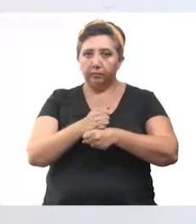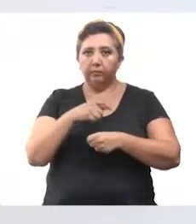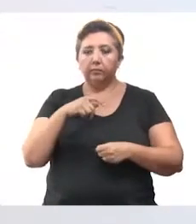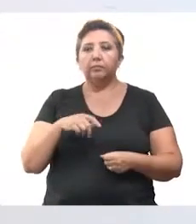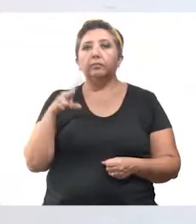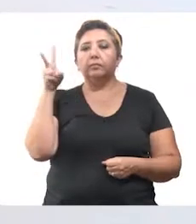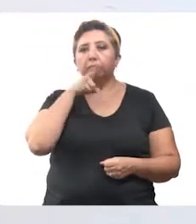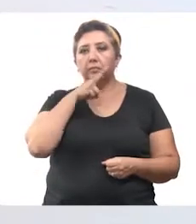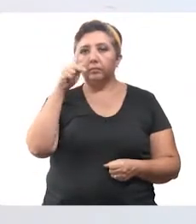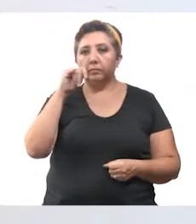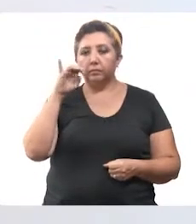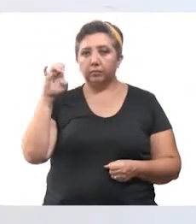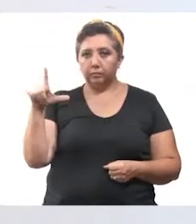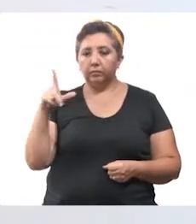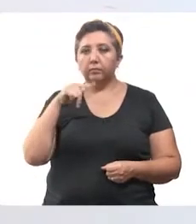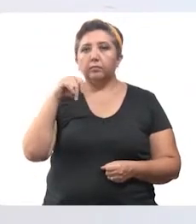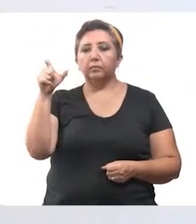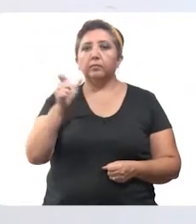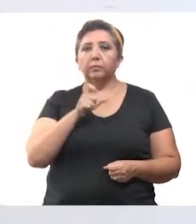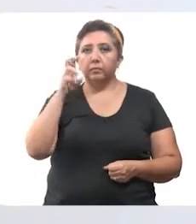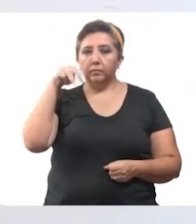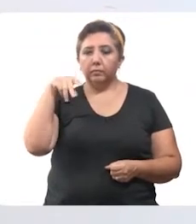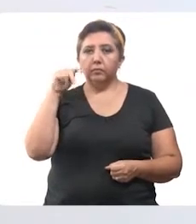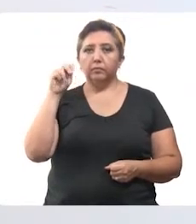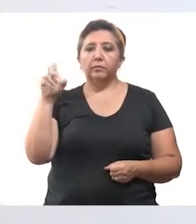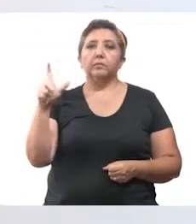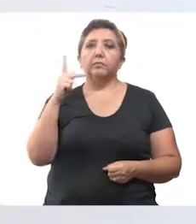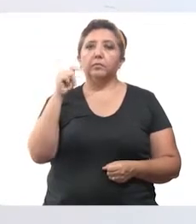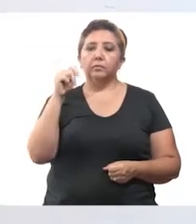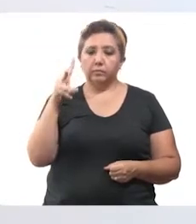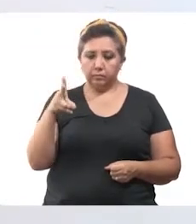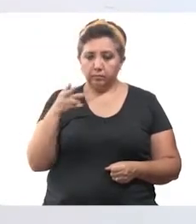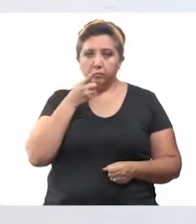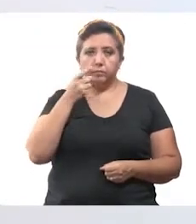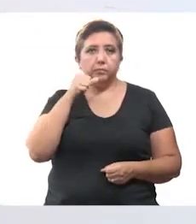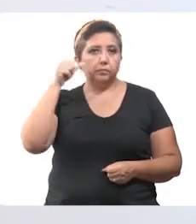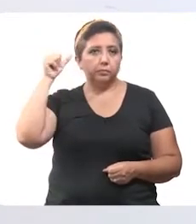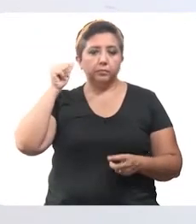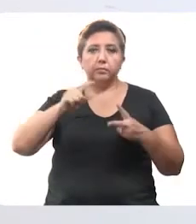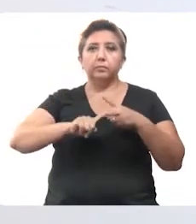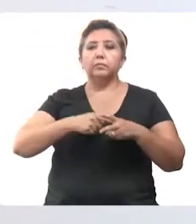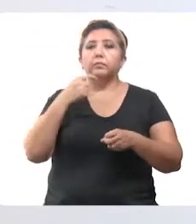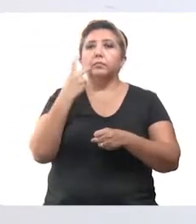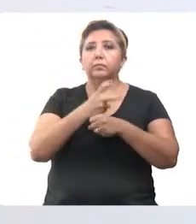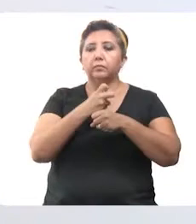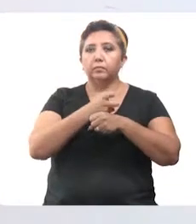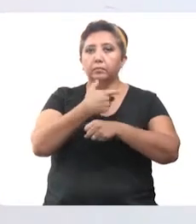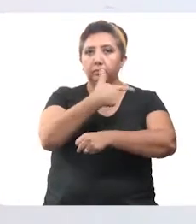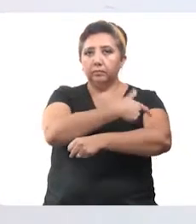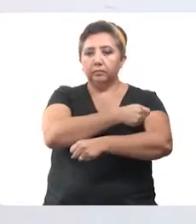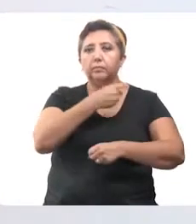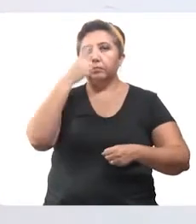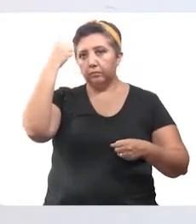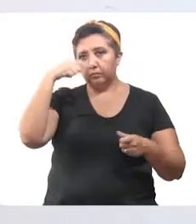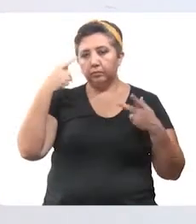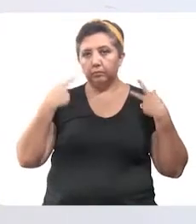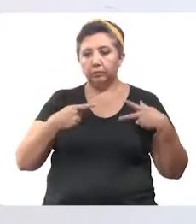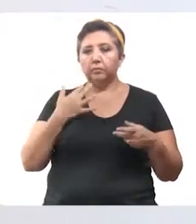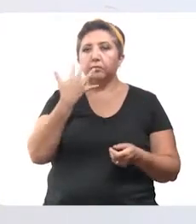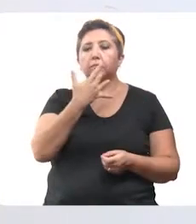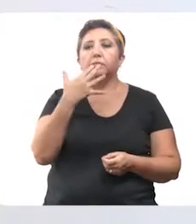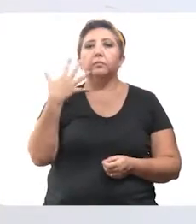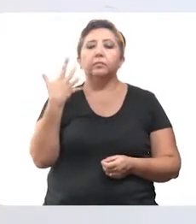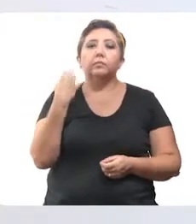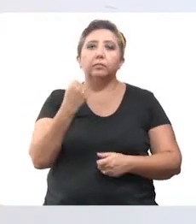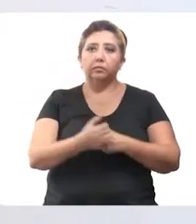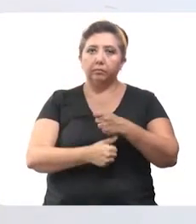en Valladolid, Ticul, Tecash, Motul y Peto. También ayer comenzó la aplicación de segunda dosis de vacunas a personas de 50